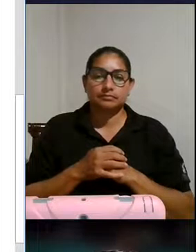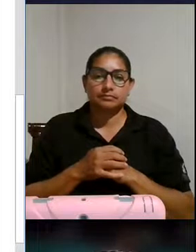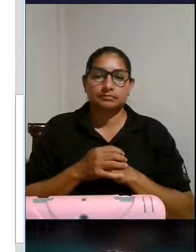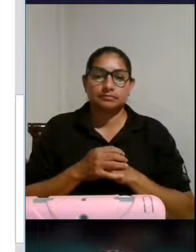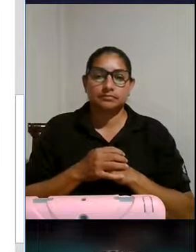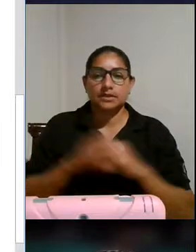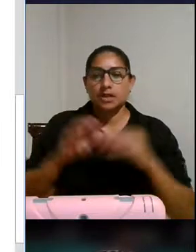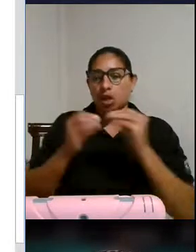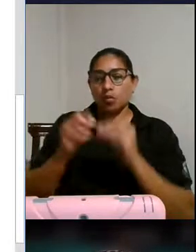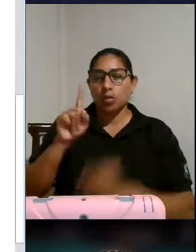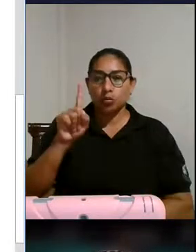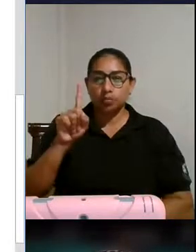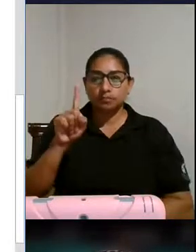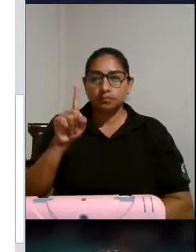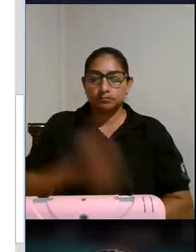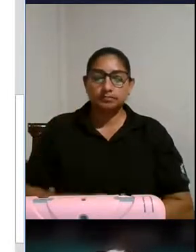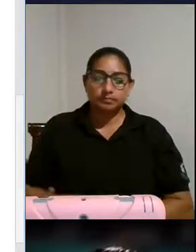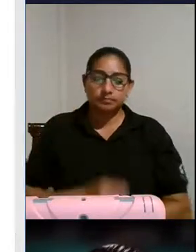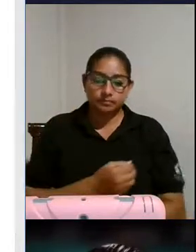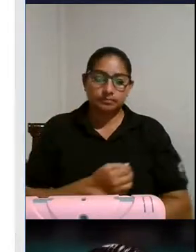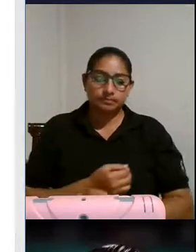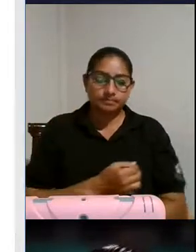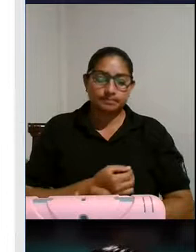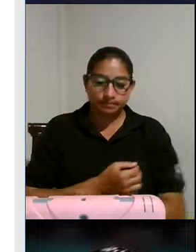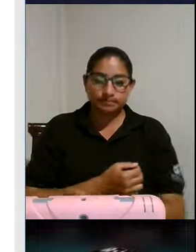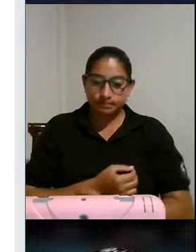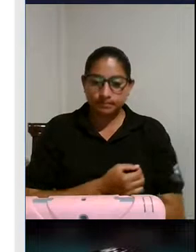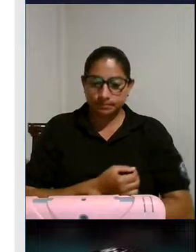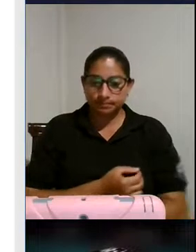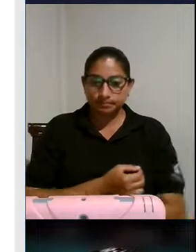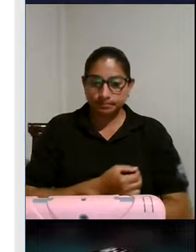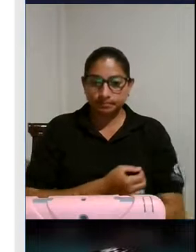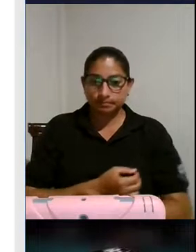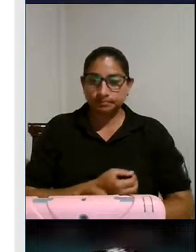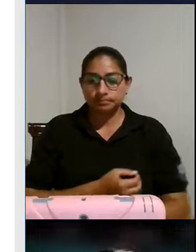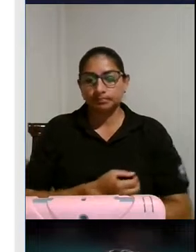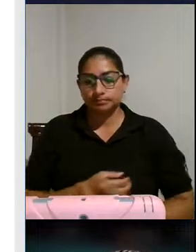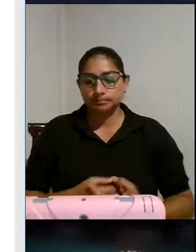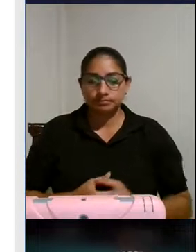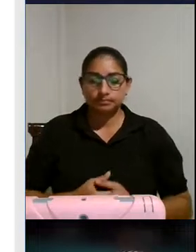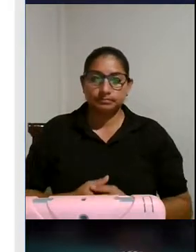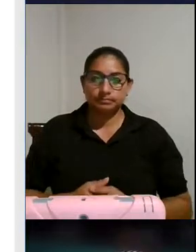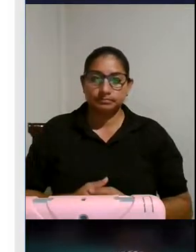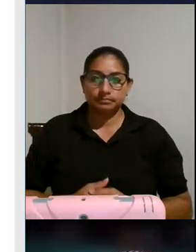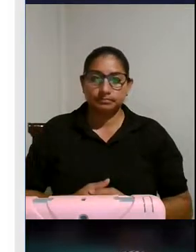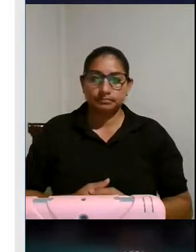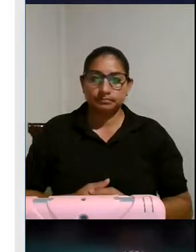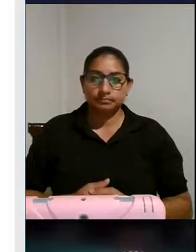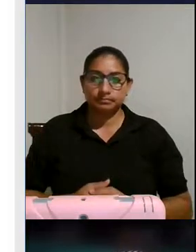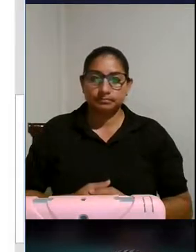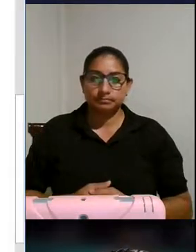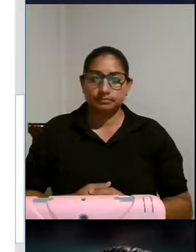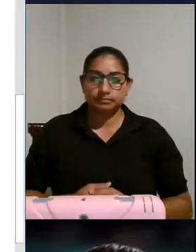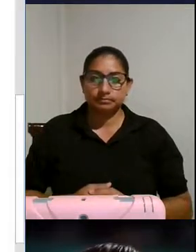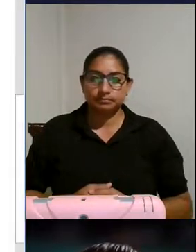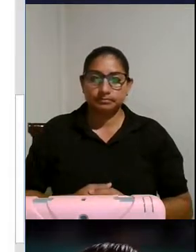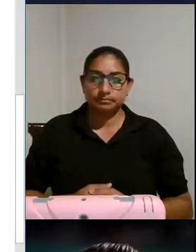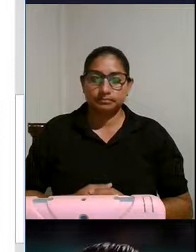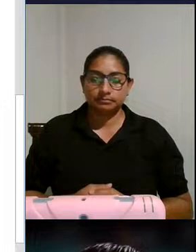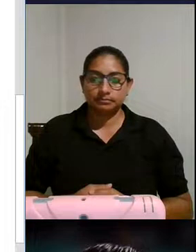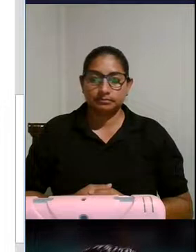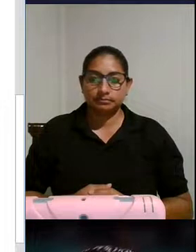es? Que no nada. Esta es la primera fórmula notable. La de a más b, Binomio al cuadrado. binomio